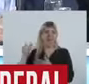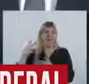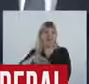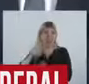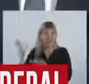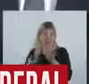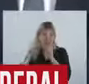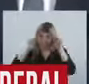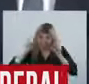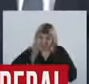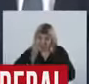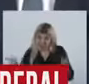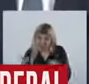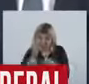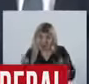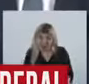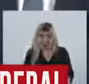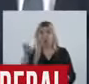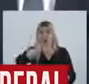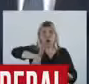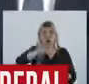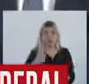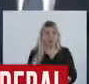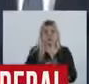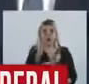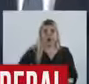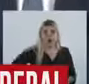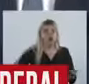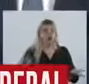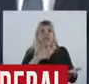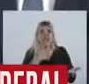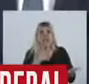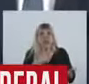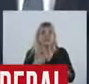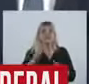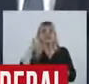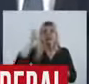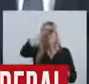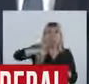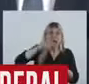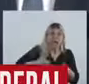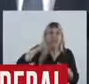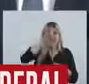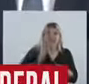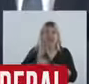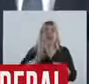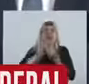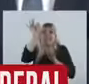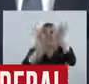preocupaba era ver cómo llegar a todos los argentinos, a cada argentino y a cada argentina, para que a nadie le